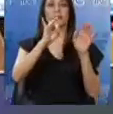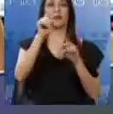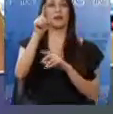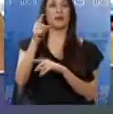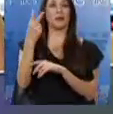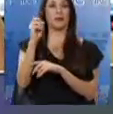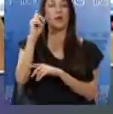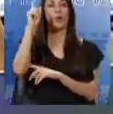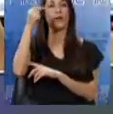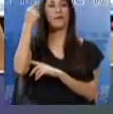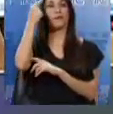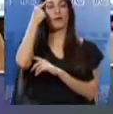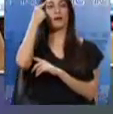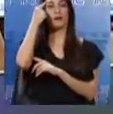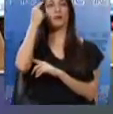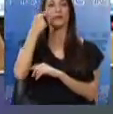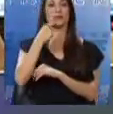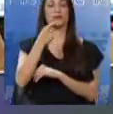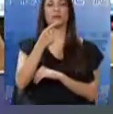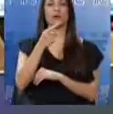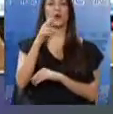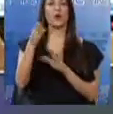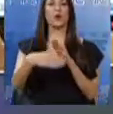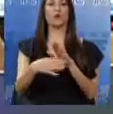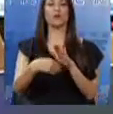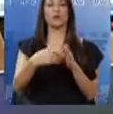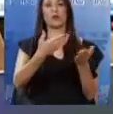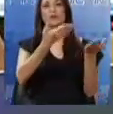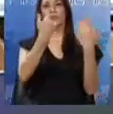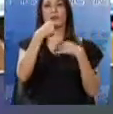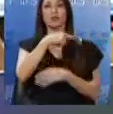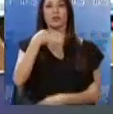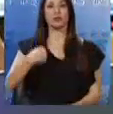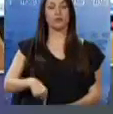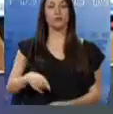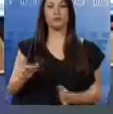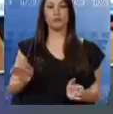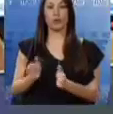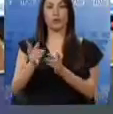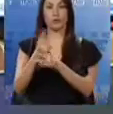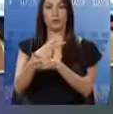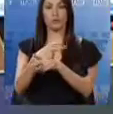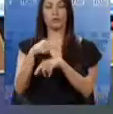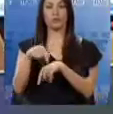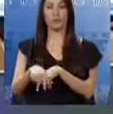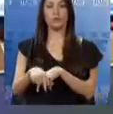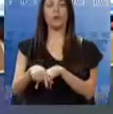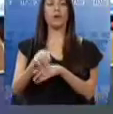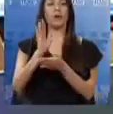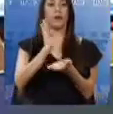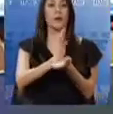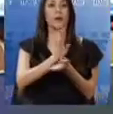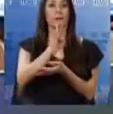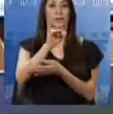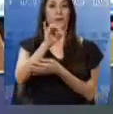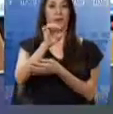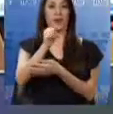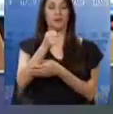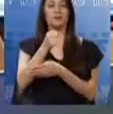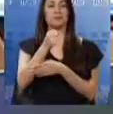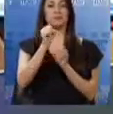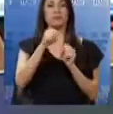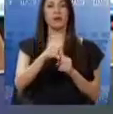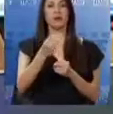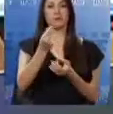El gobierno nacional anunció que dejará de importar cocinas de inducción desde China para incentivar la producción nacional. El BIES otorgará préstamos quirografarios